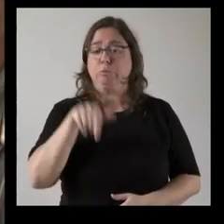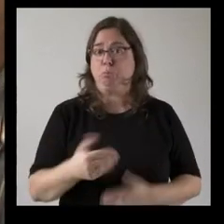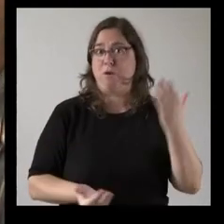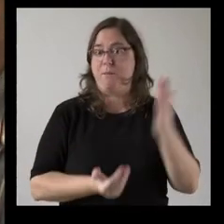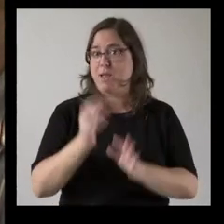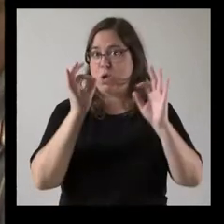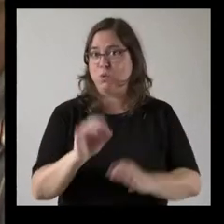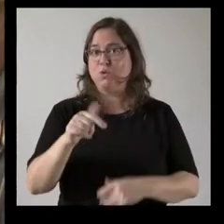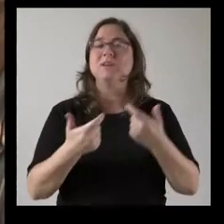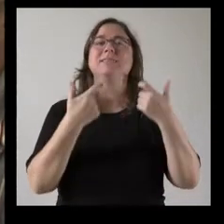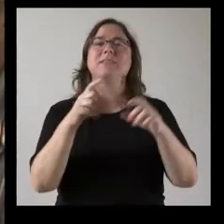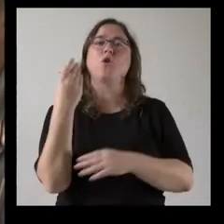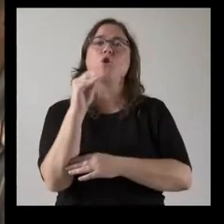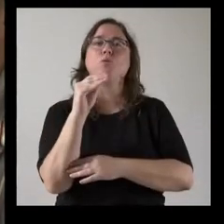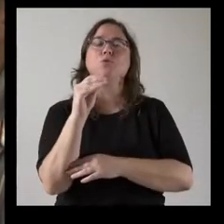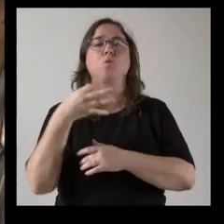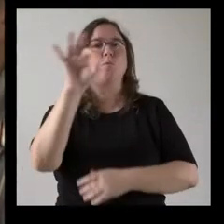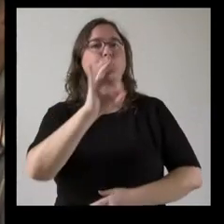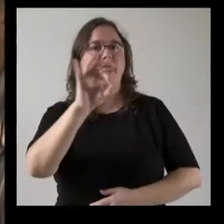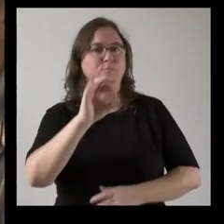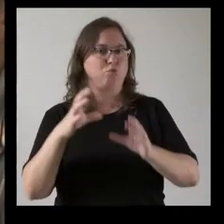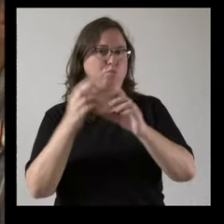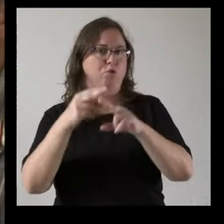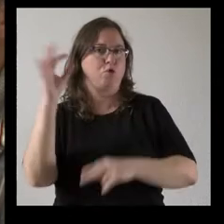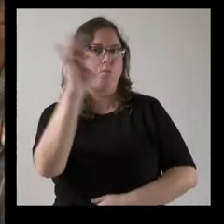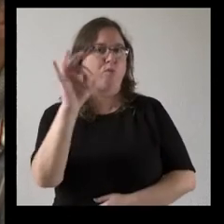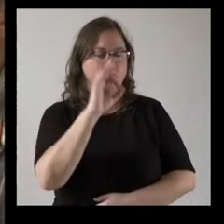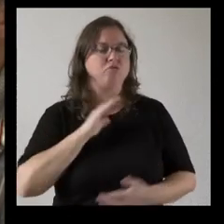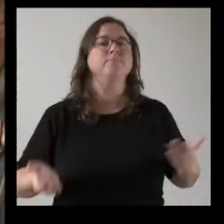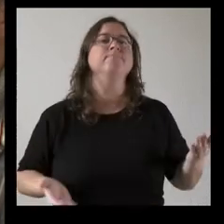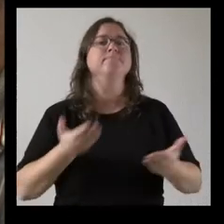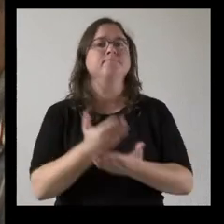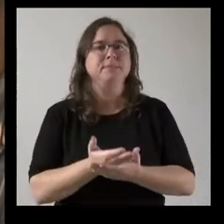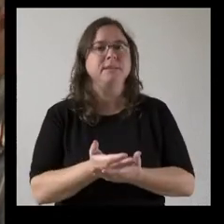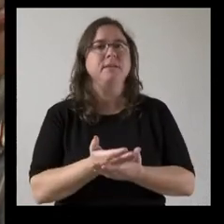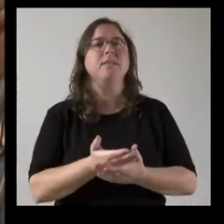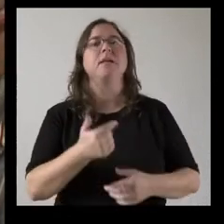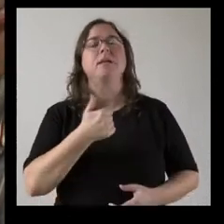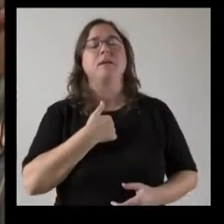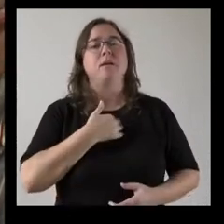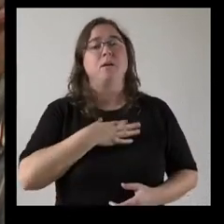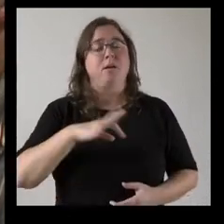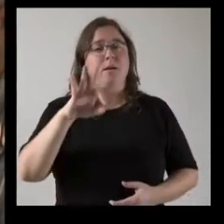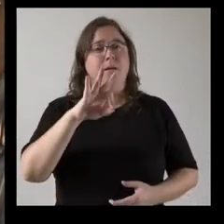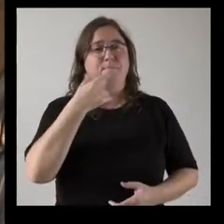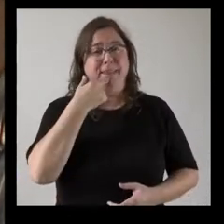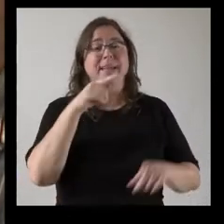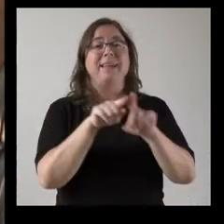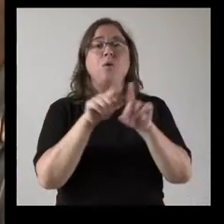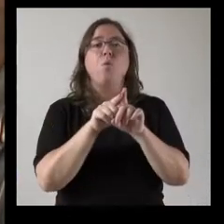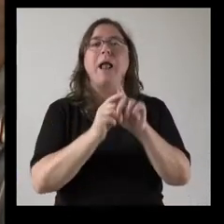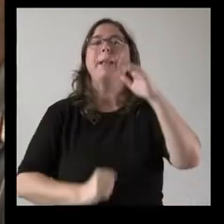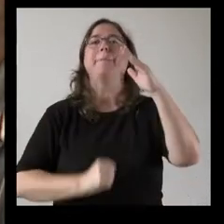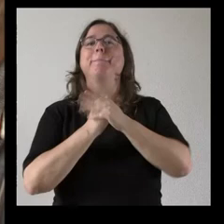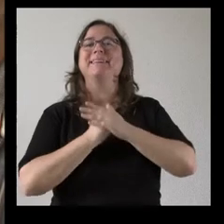la sección de juventud de podemos ha solicitado que se amplíe el umbral que se fija en las ayudas al